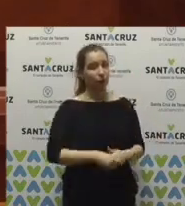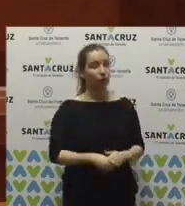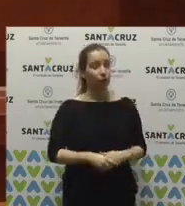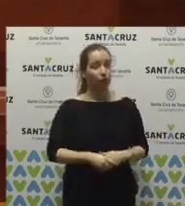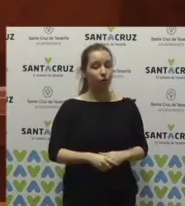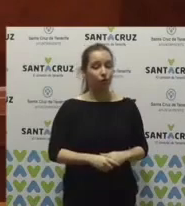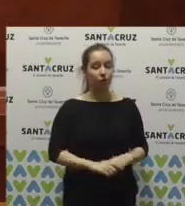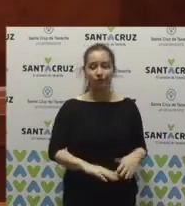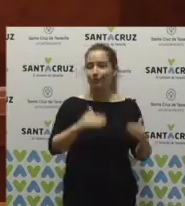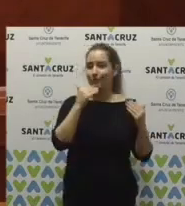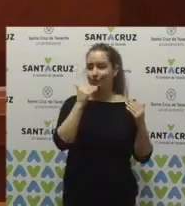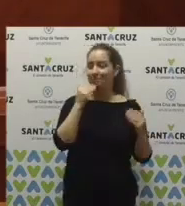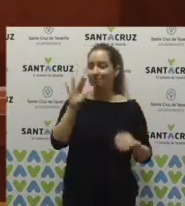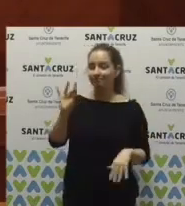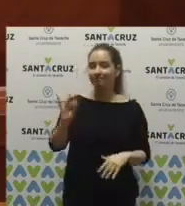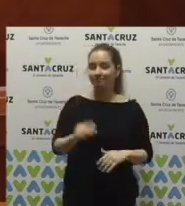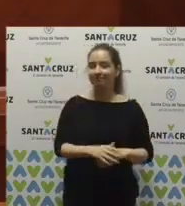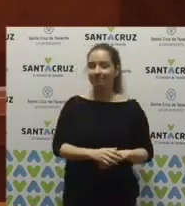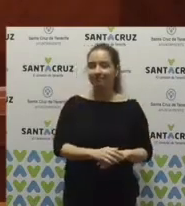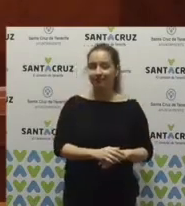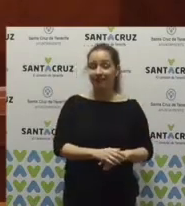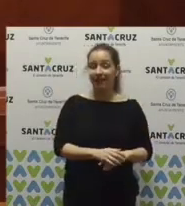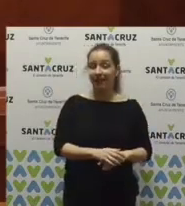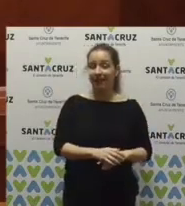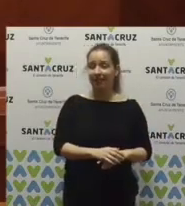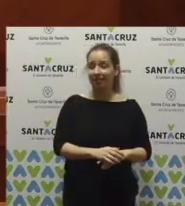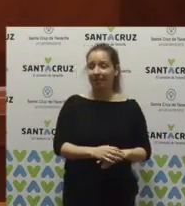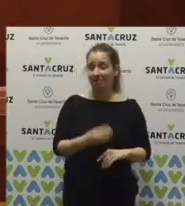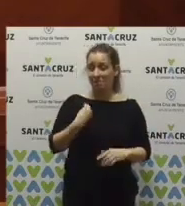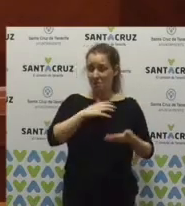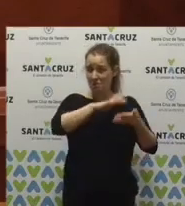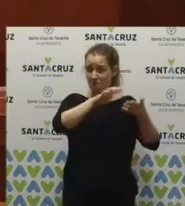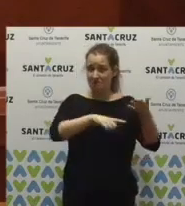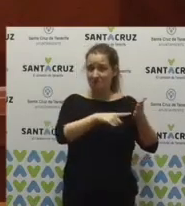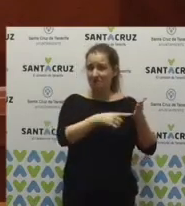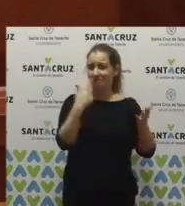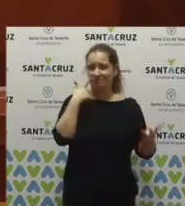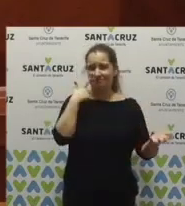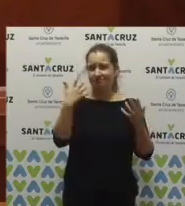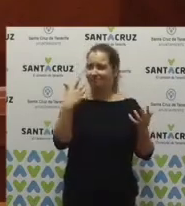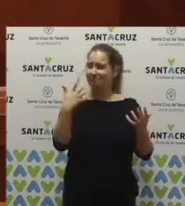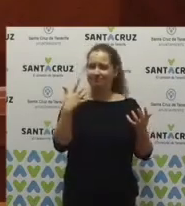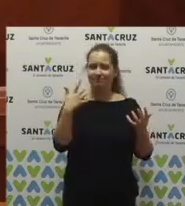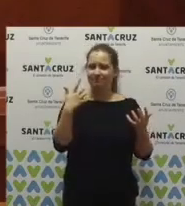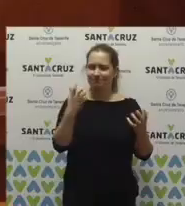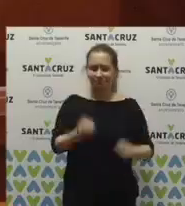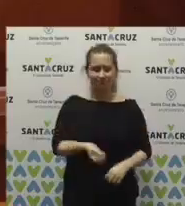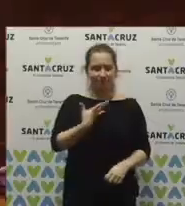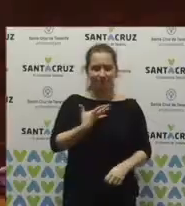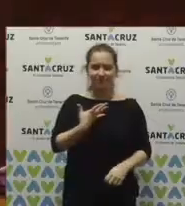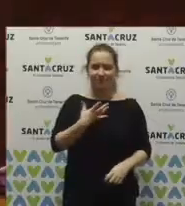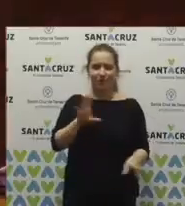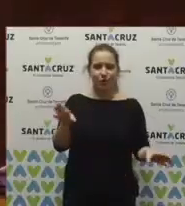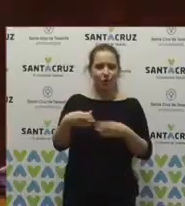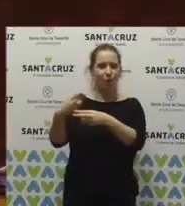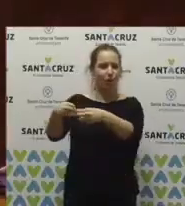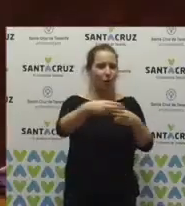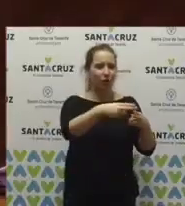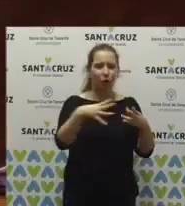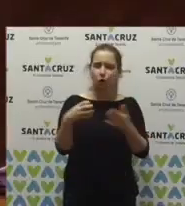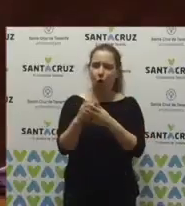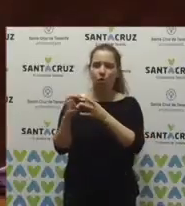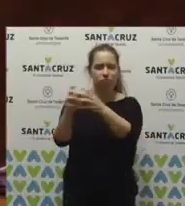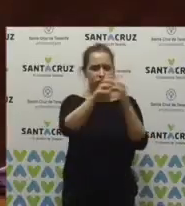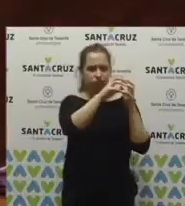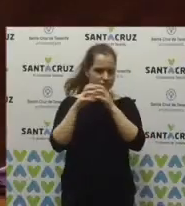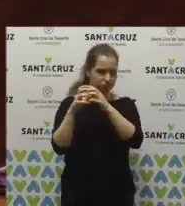muchas gracias pues sí creo que hay que destacar el espíritu de consenso de todas las fuerzas políticas entendiendo que hay que priorizar